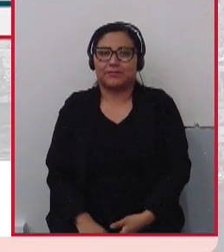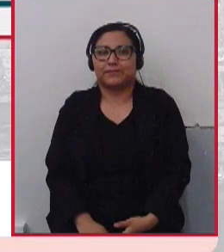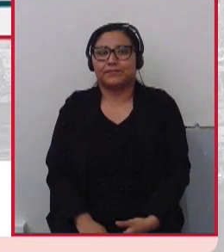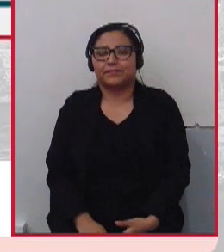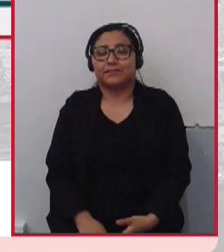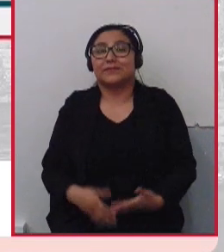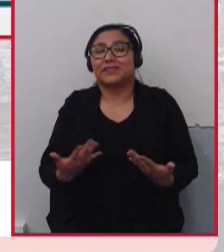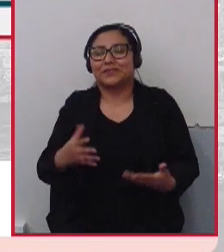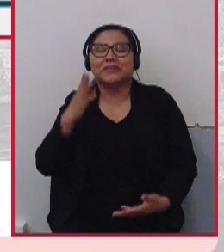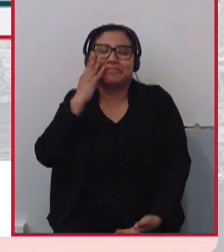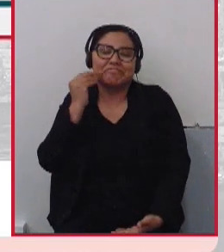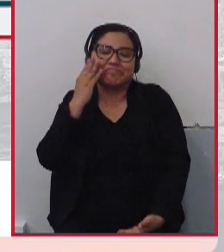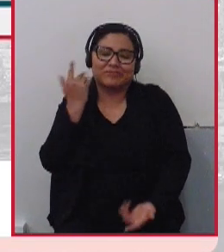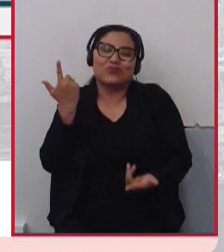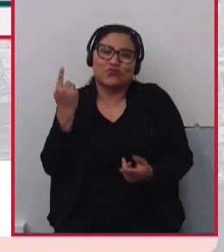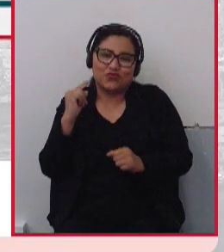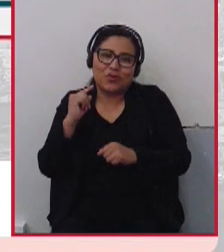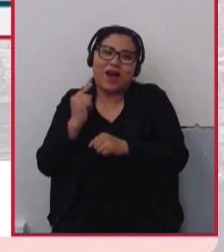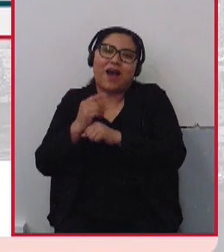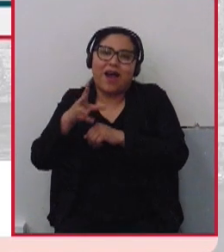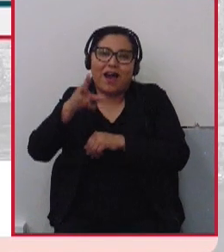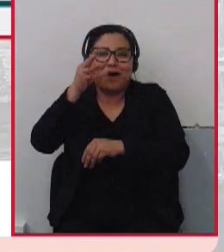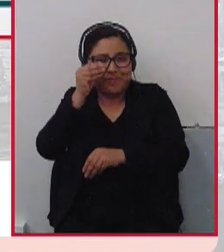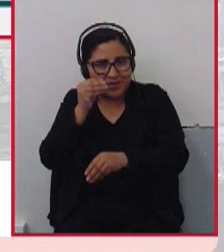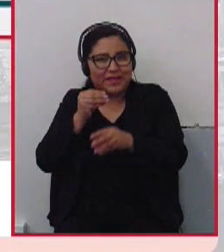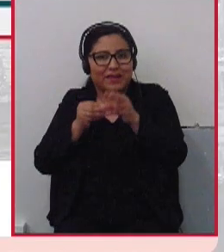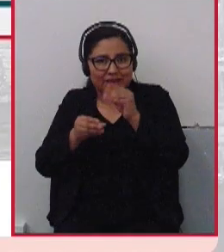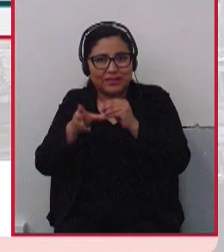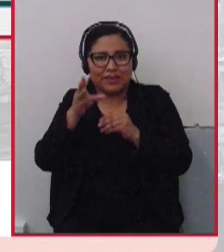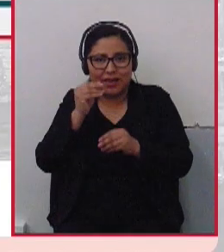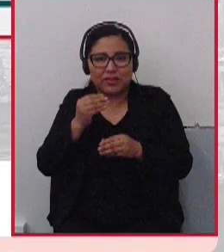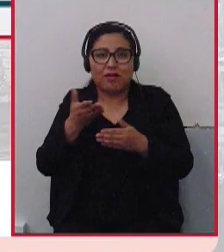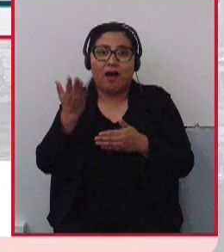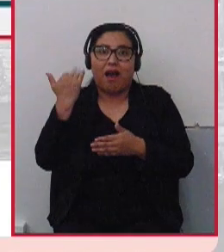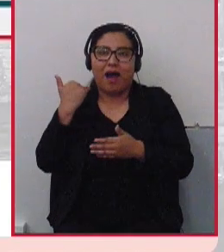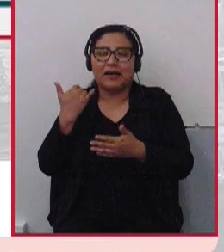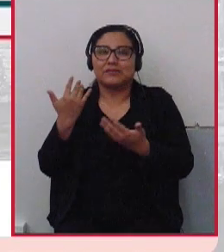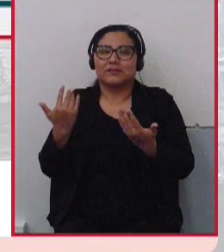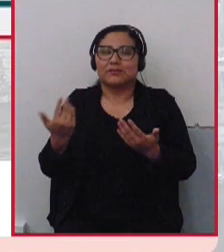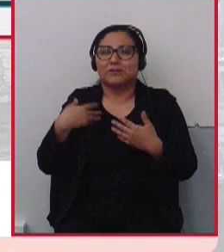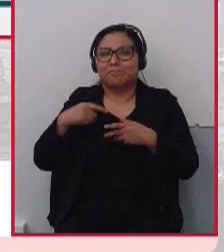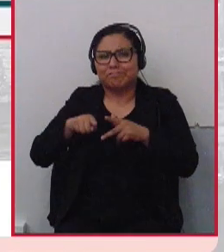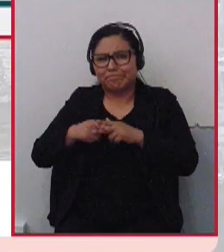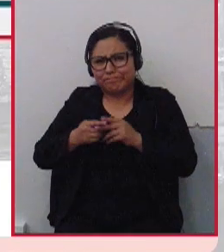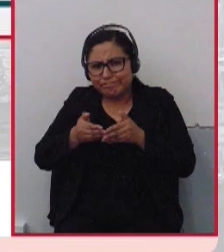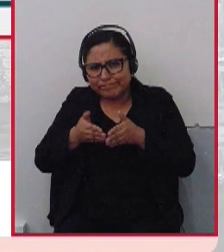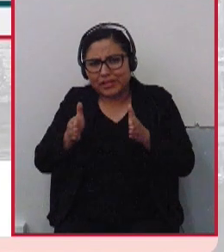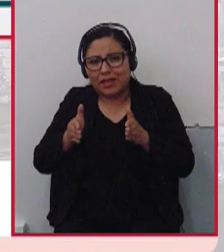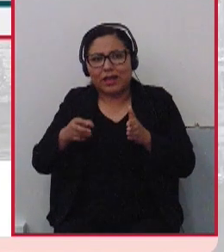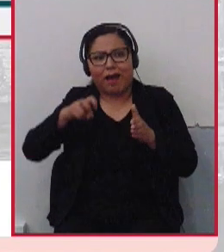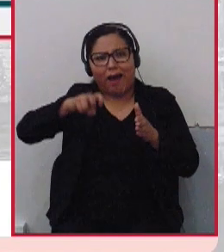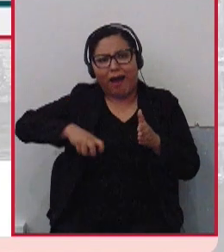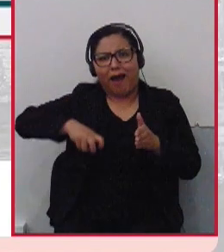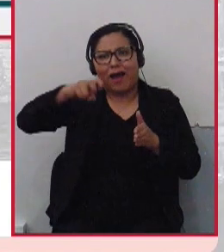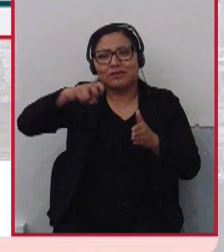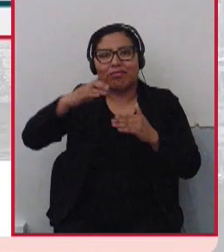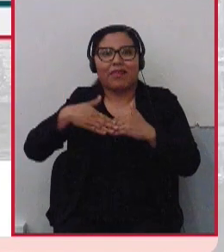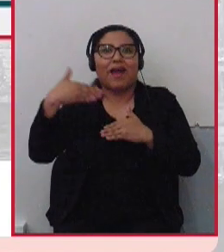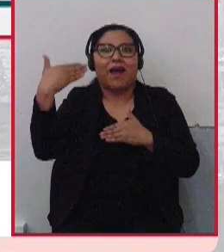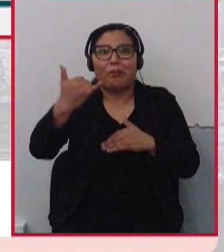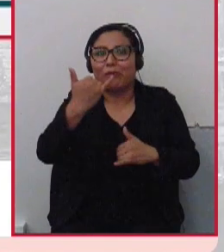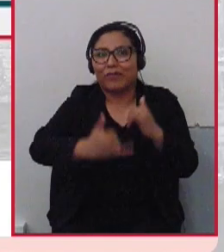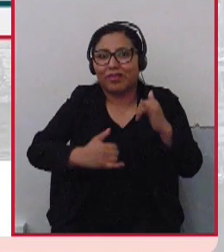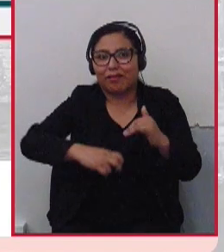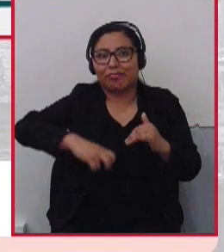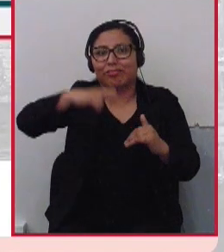Entonces son experiencias que uno va aprendiendo. En mi anterior arranque que tuve, pusieron el ascensor, después